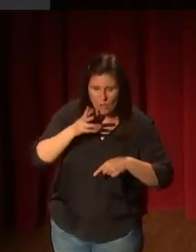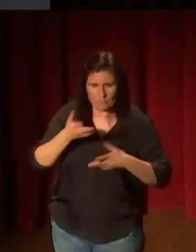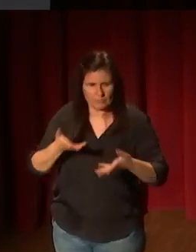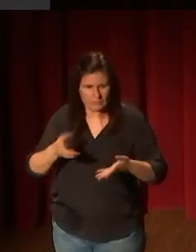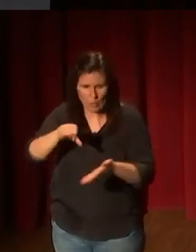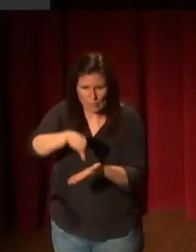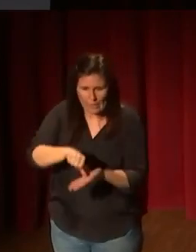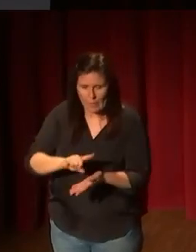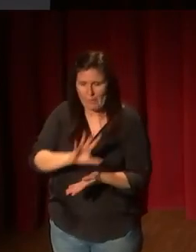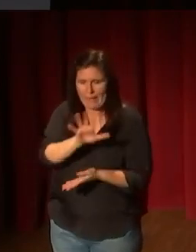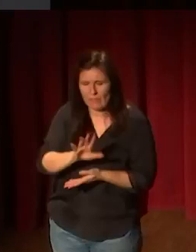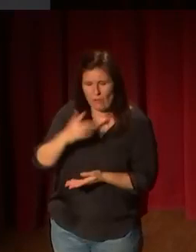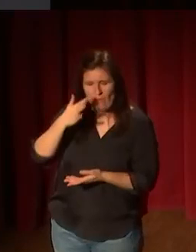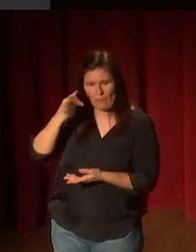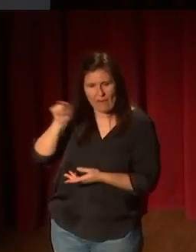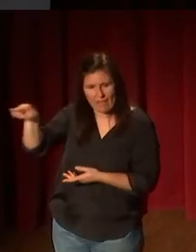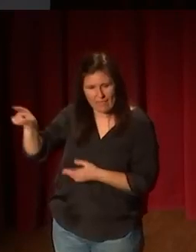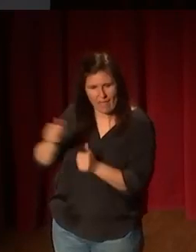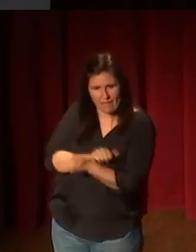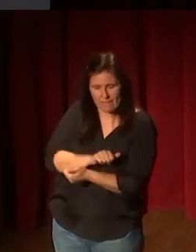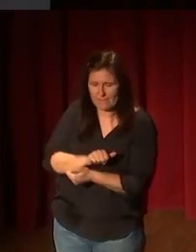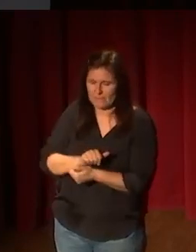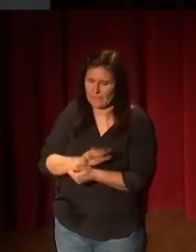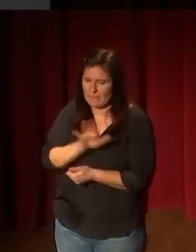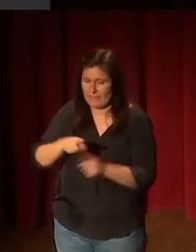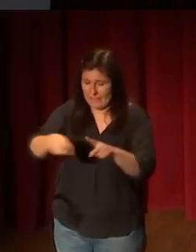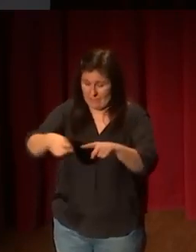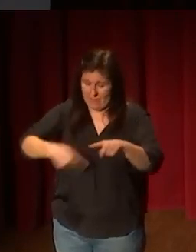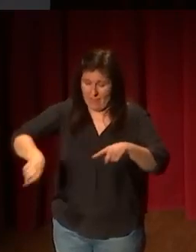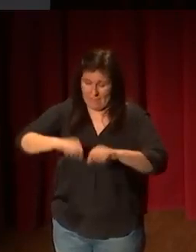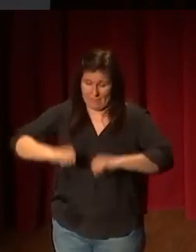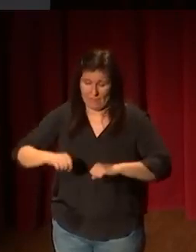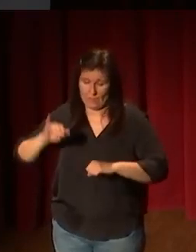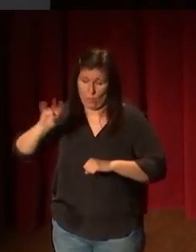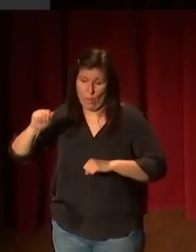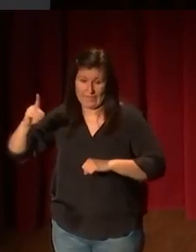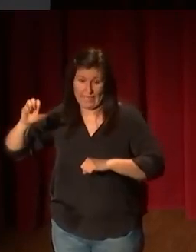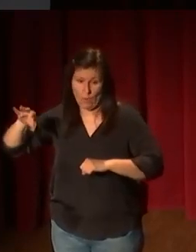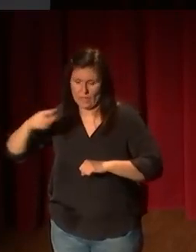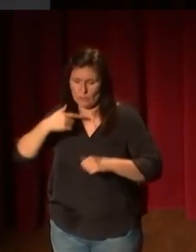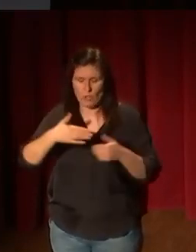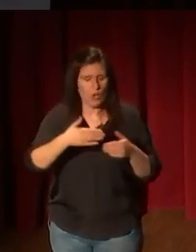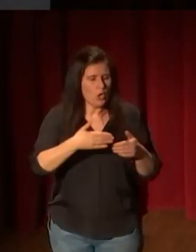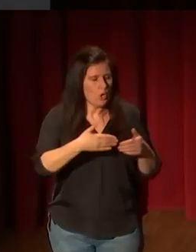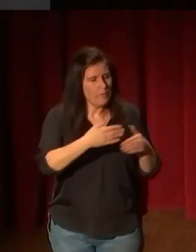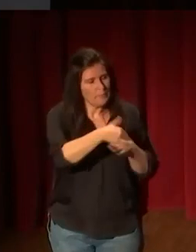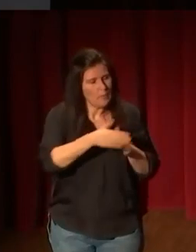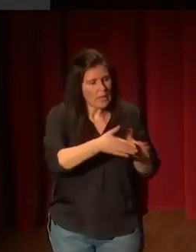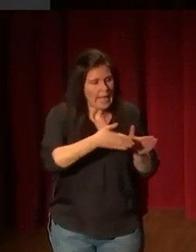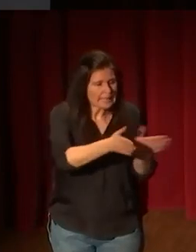francesa en fin parece que la plaza mayor de juan gómez de mora con sus bocas calles abiertas con sus manzanas